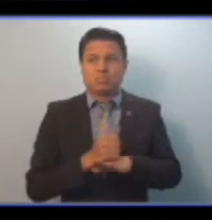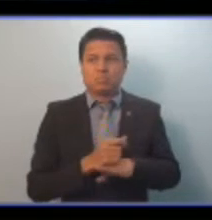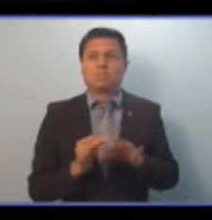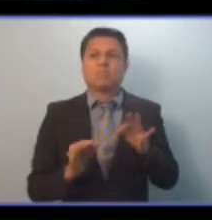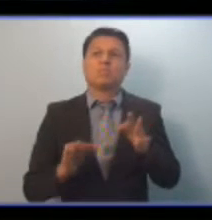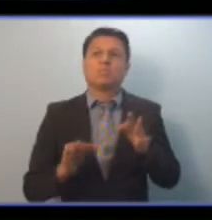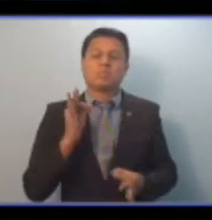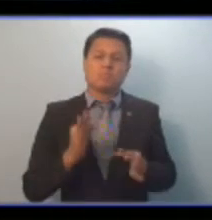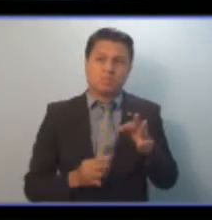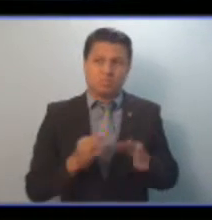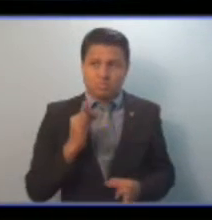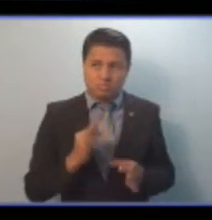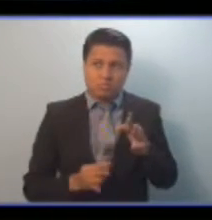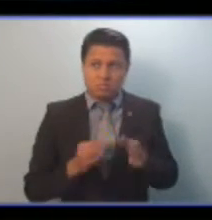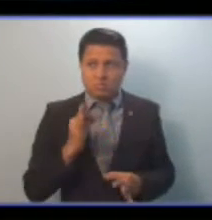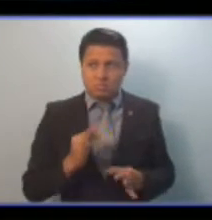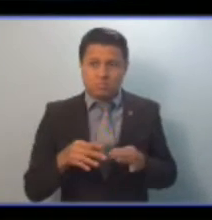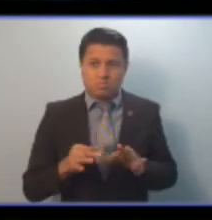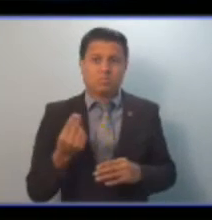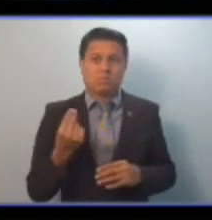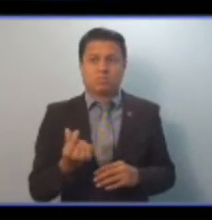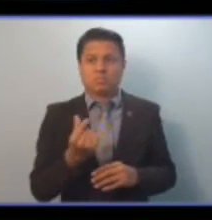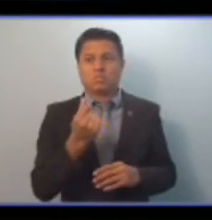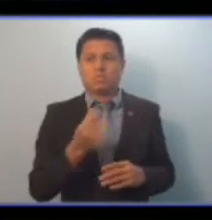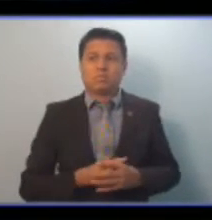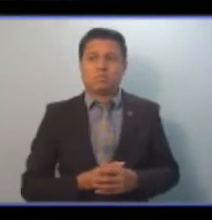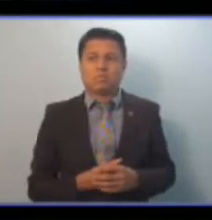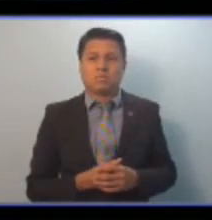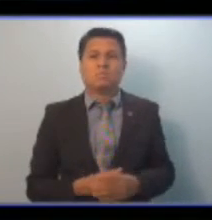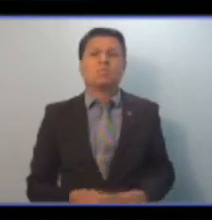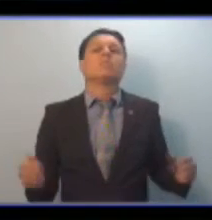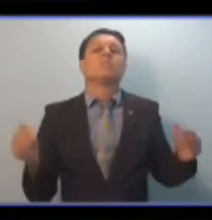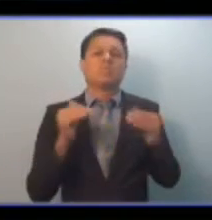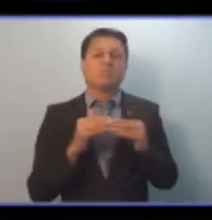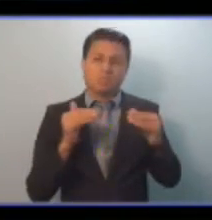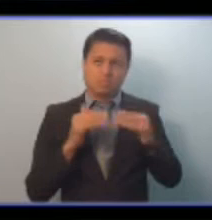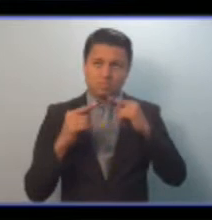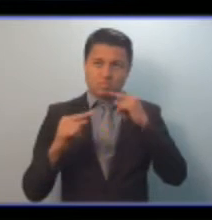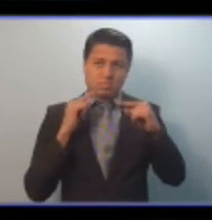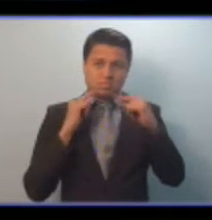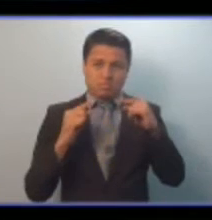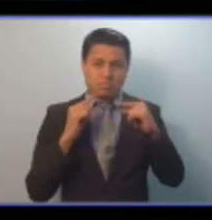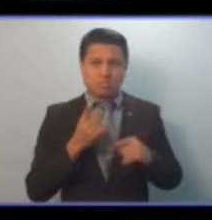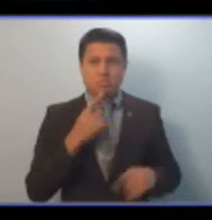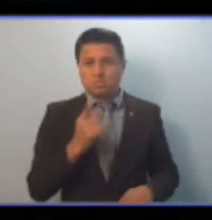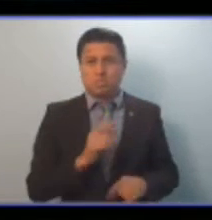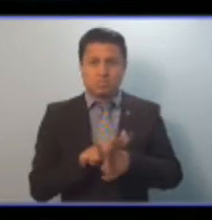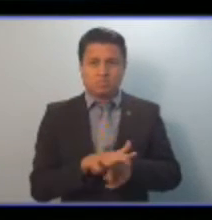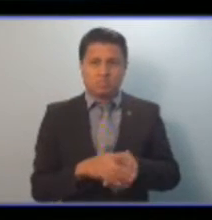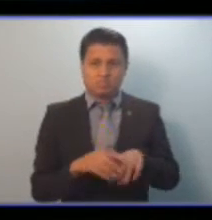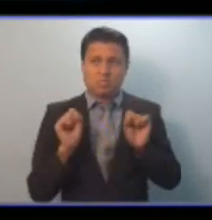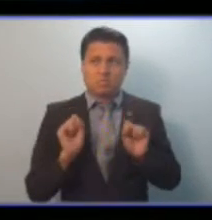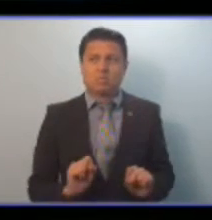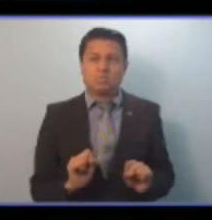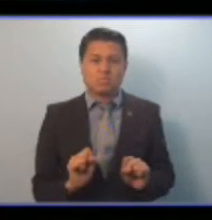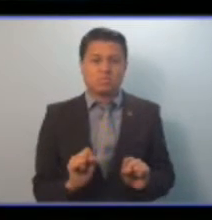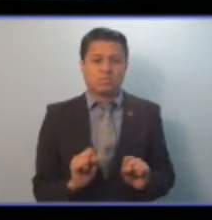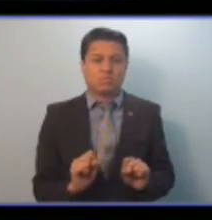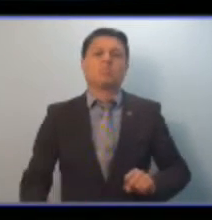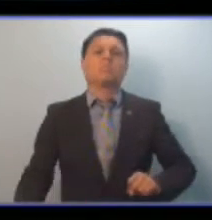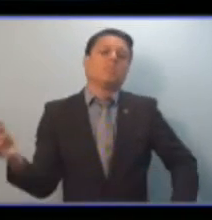justicia pronta, además la facultad punitiva de poner